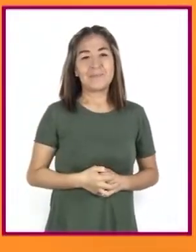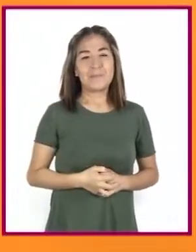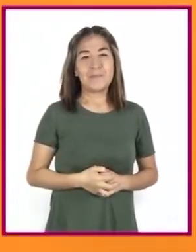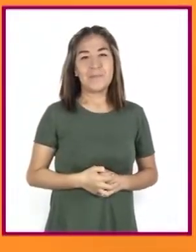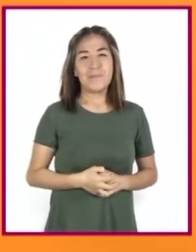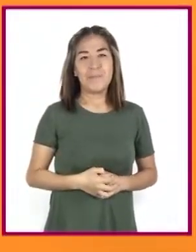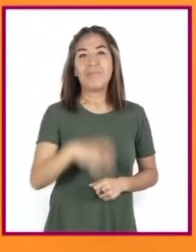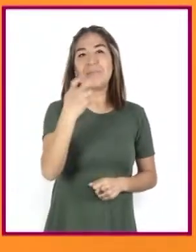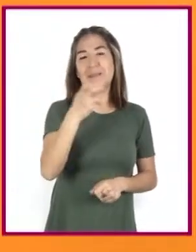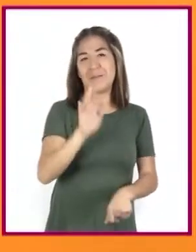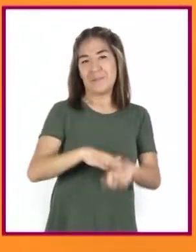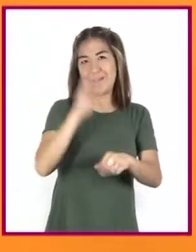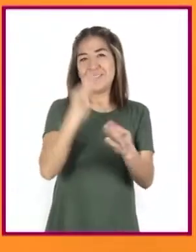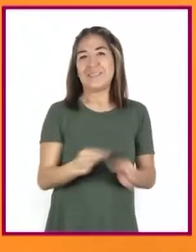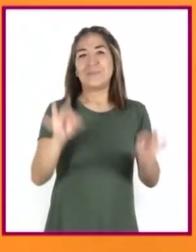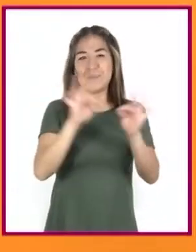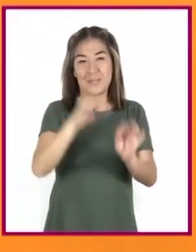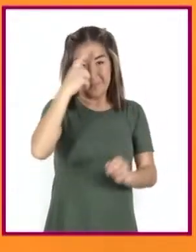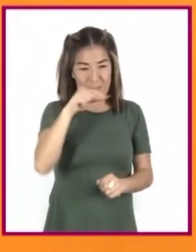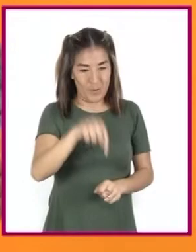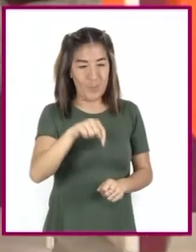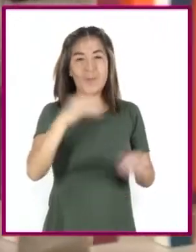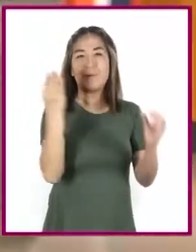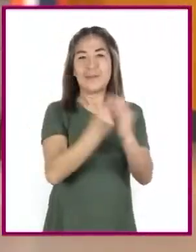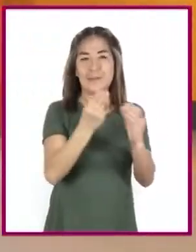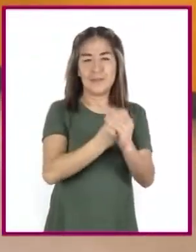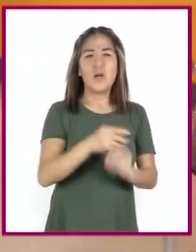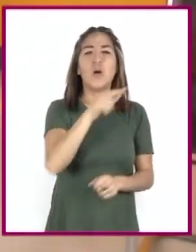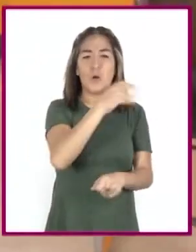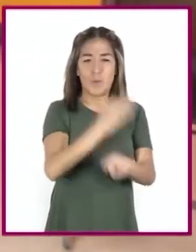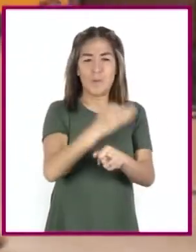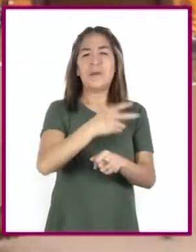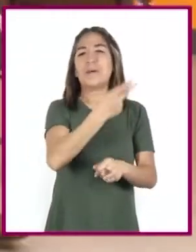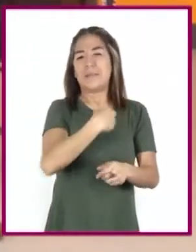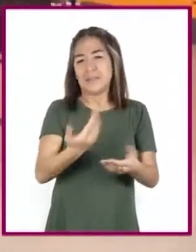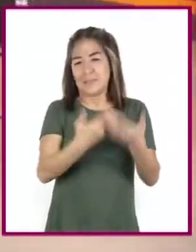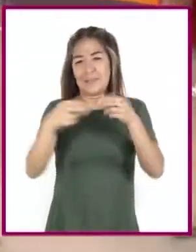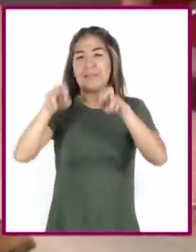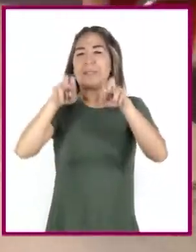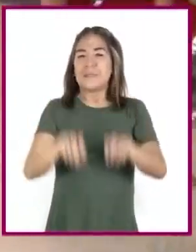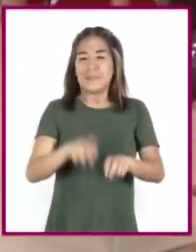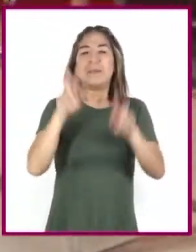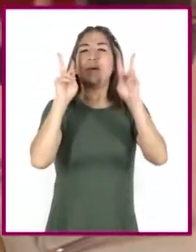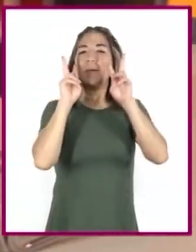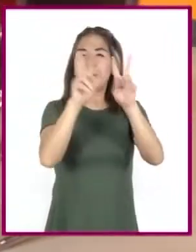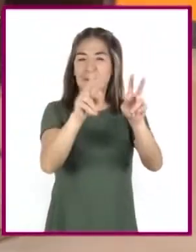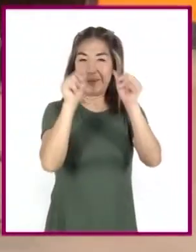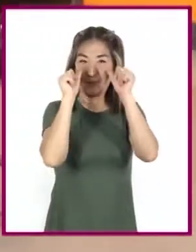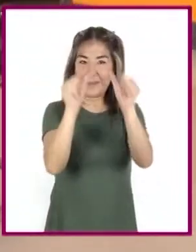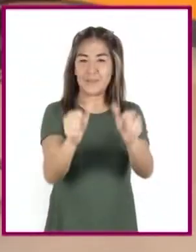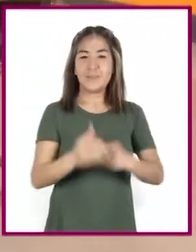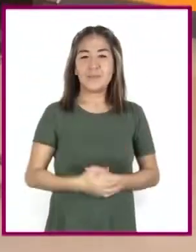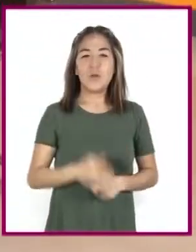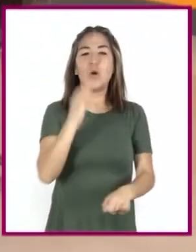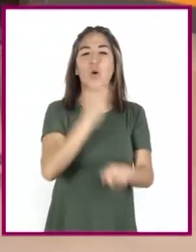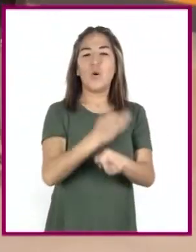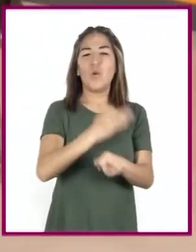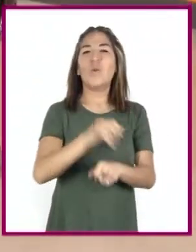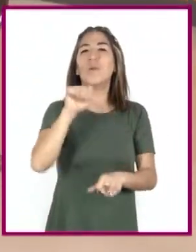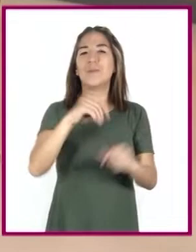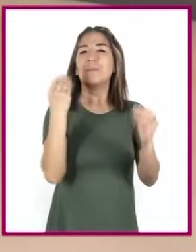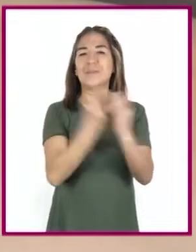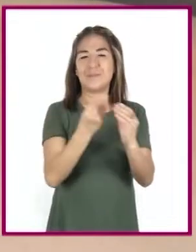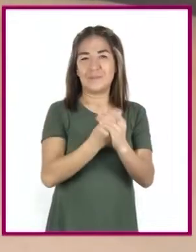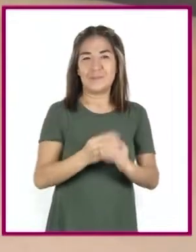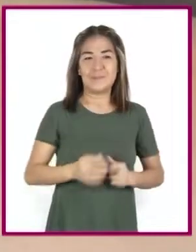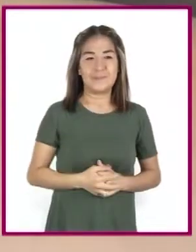Eso es lo mejor de esta sesión. Lo invito a ponernos cómodos y a prestar atención a lo que veremos hoy.